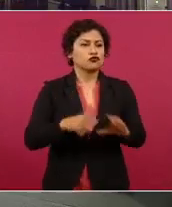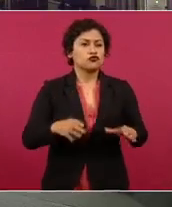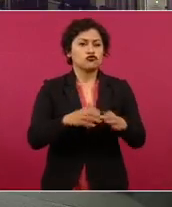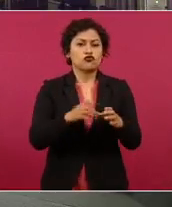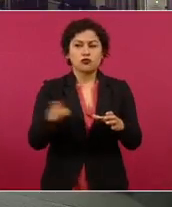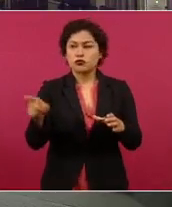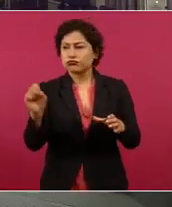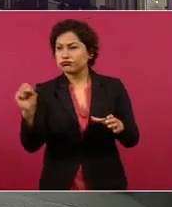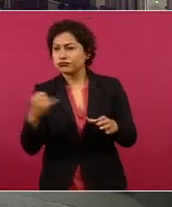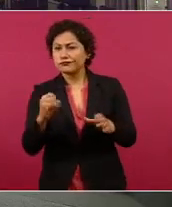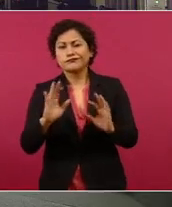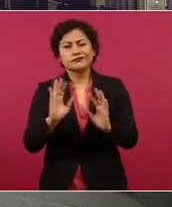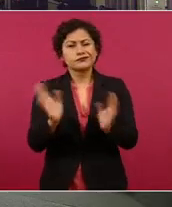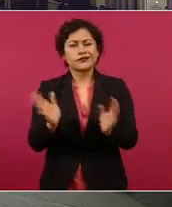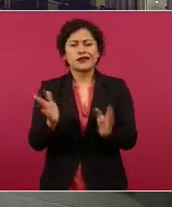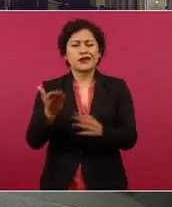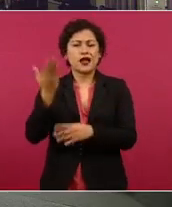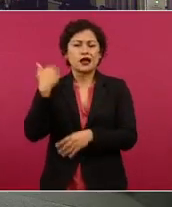Básicamente sería eso.